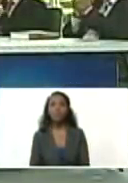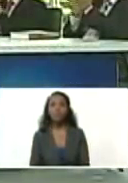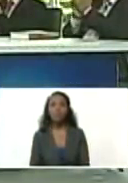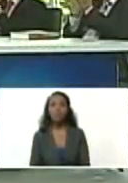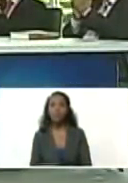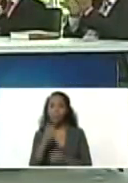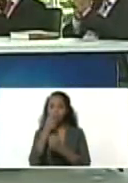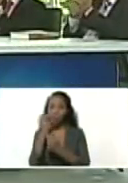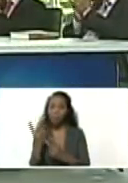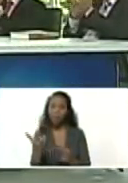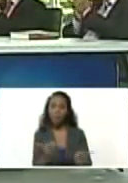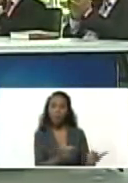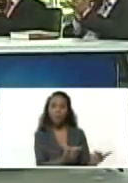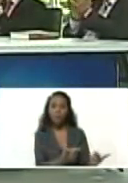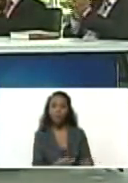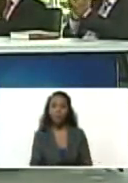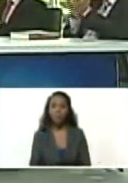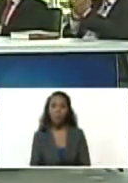Bienvenido.